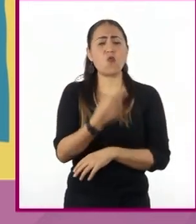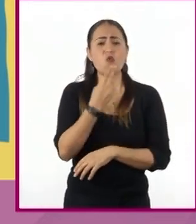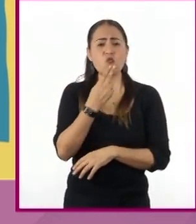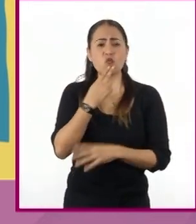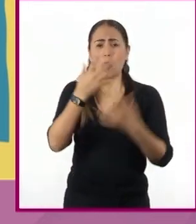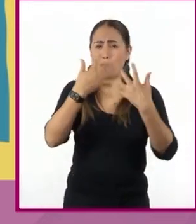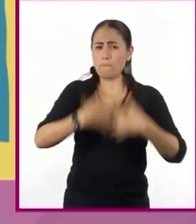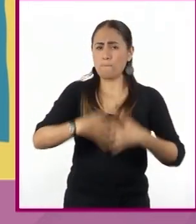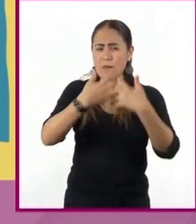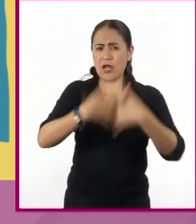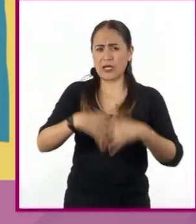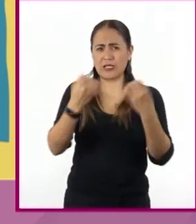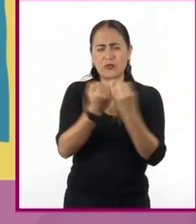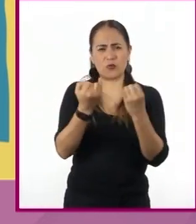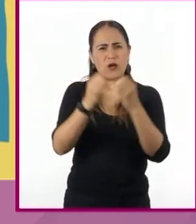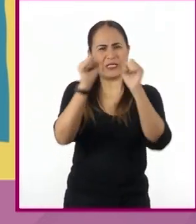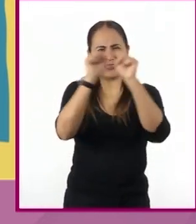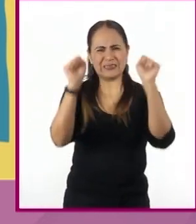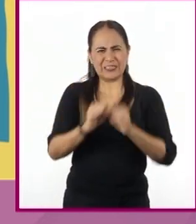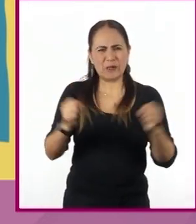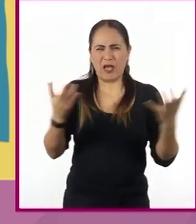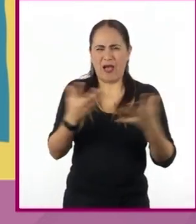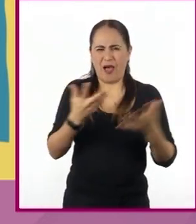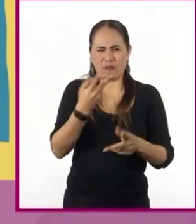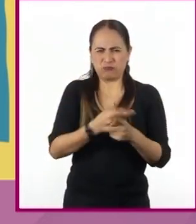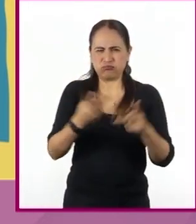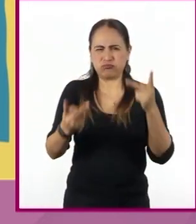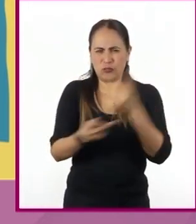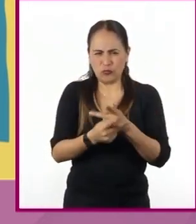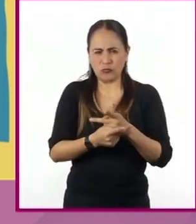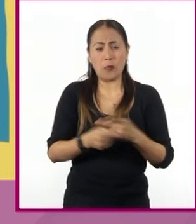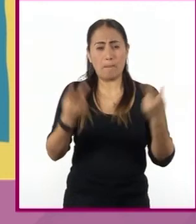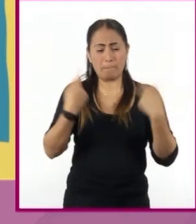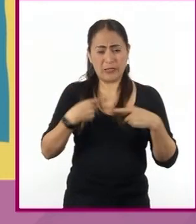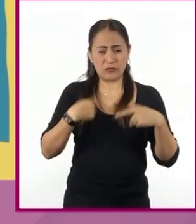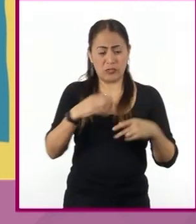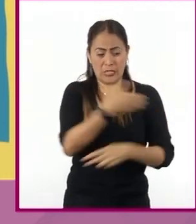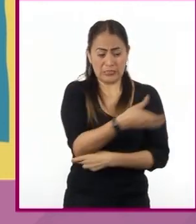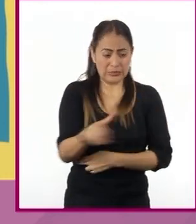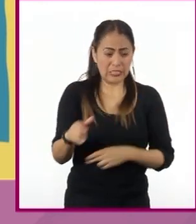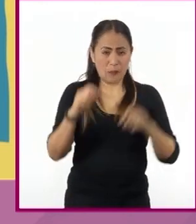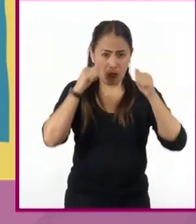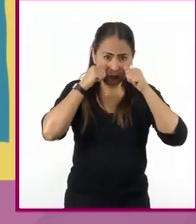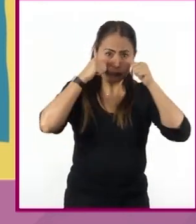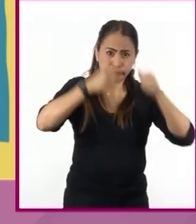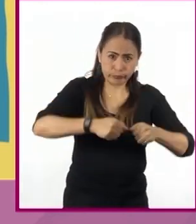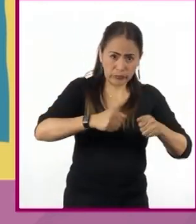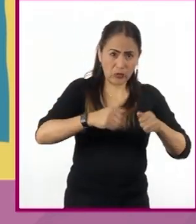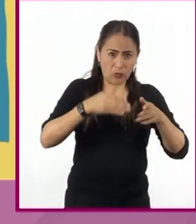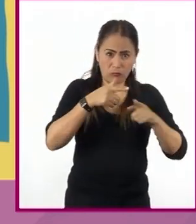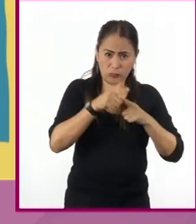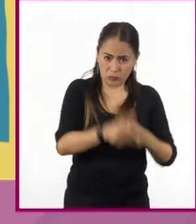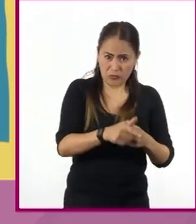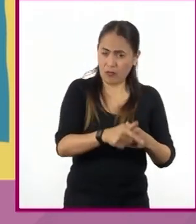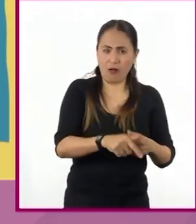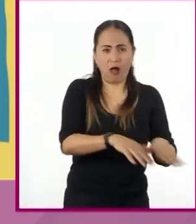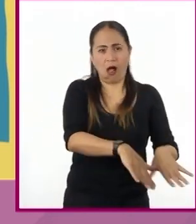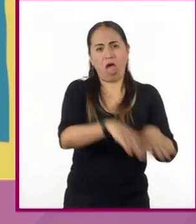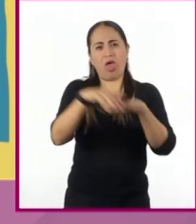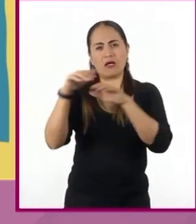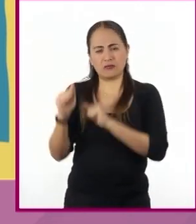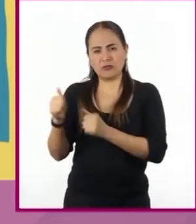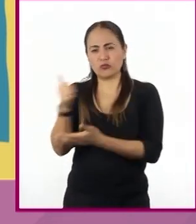y nuevos sistemas de producción provocó que mucha gente dejara su trabajo en el campo para migrar a las ciudades, ya